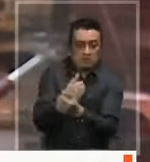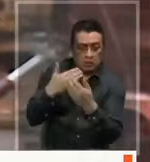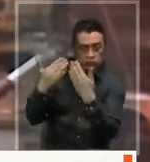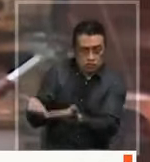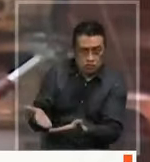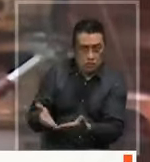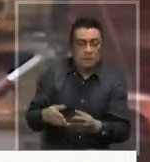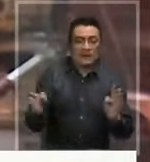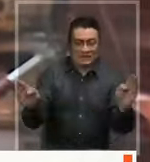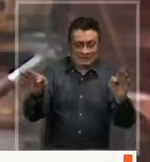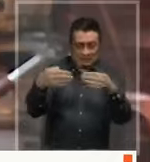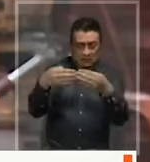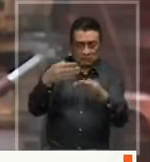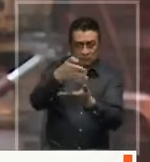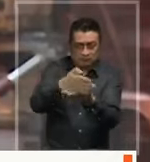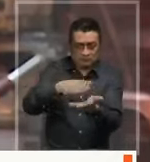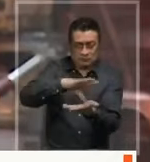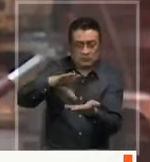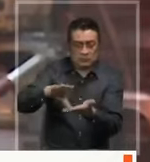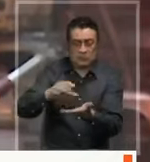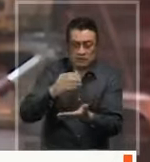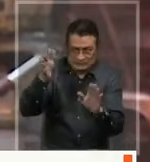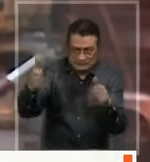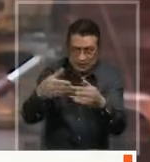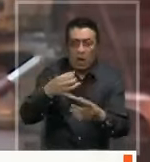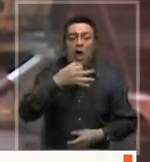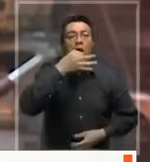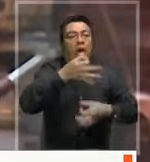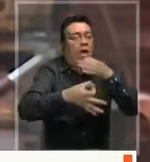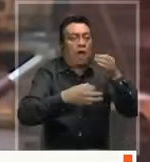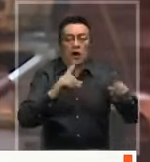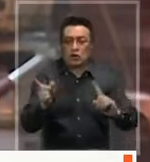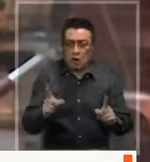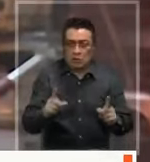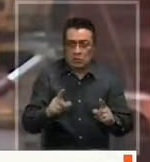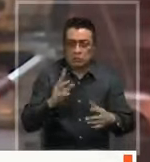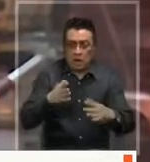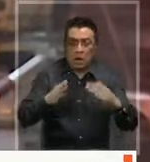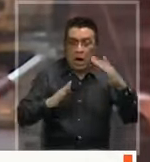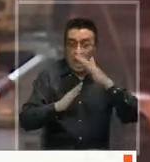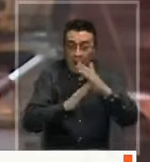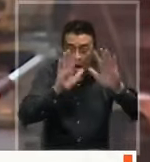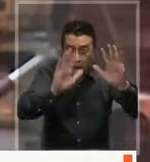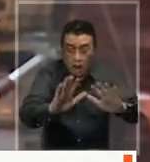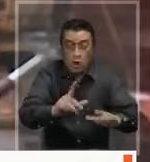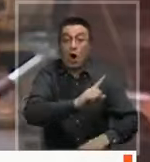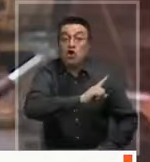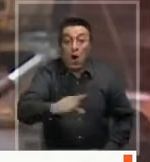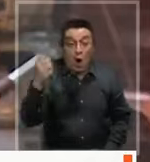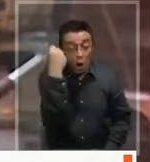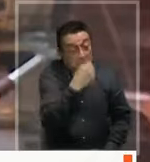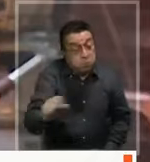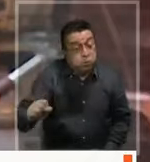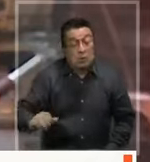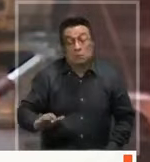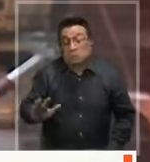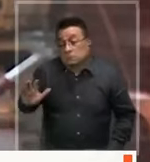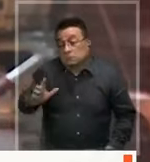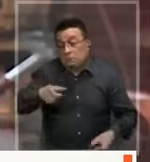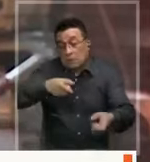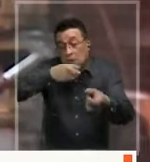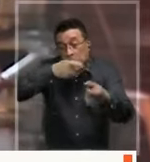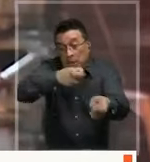la frontera efectiva pero no con una declaración la orden de alto se cumple si en la frontera alguien no obedece a la orden de alto se